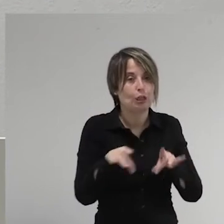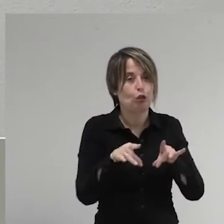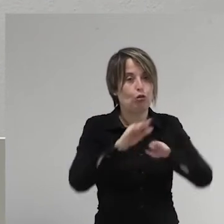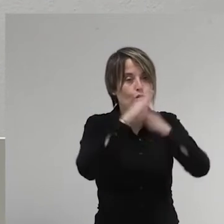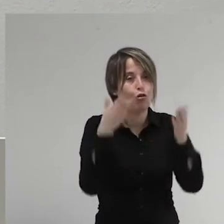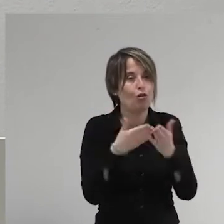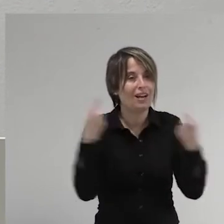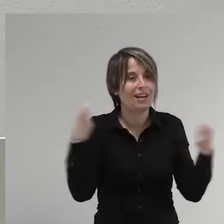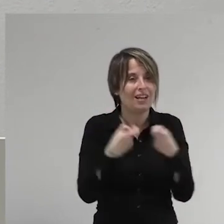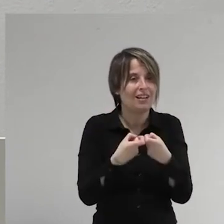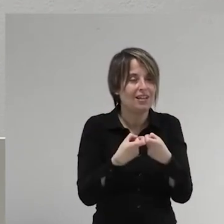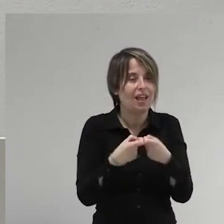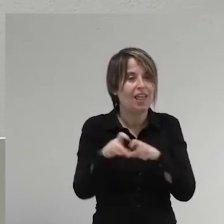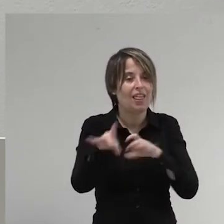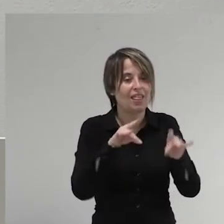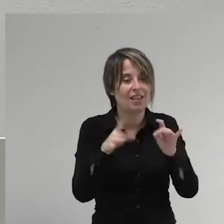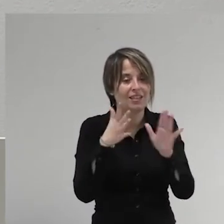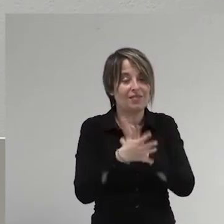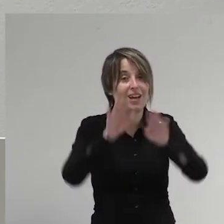definió como el sur global.